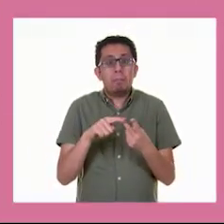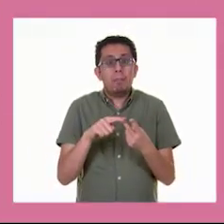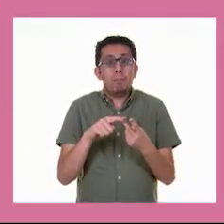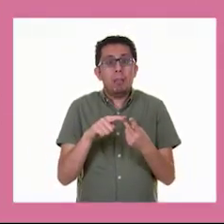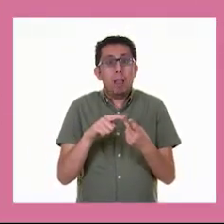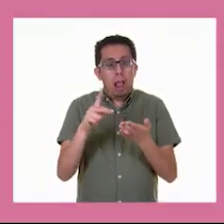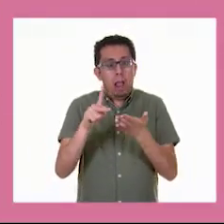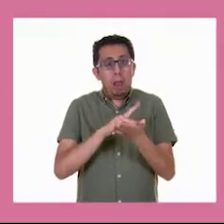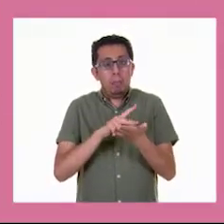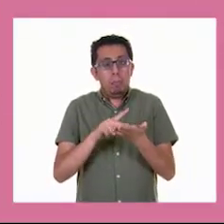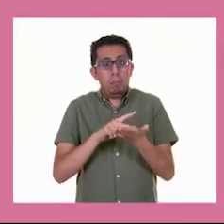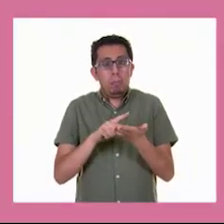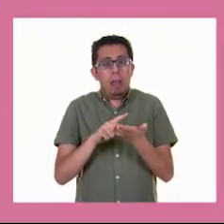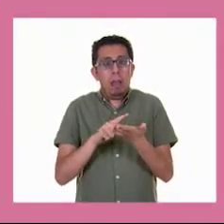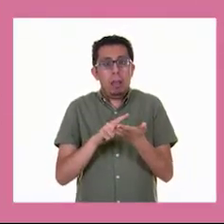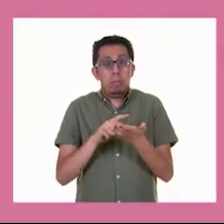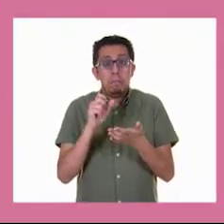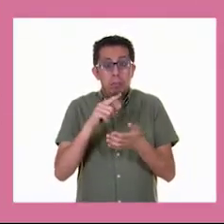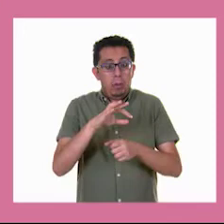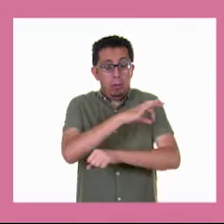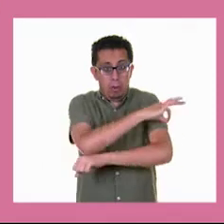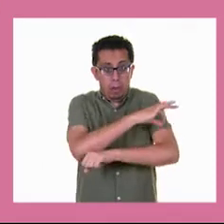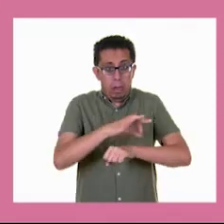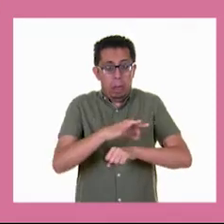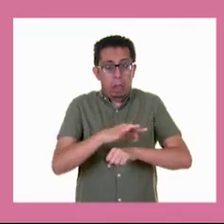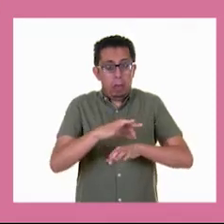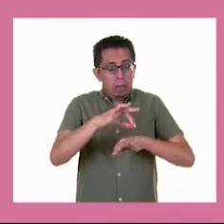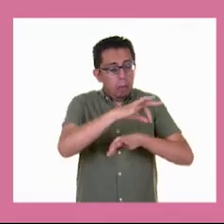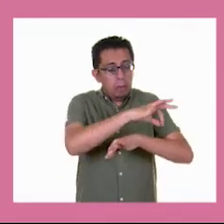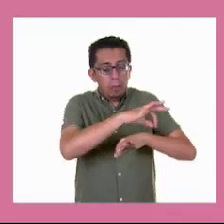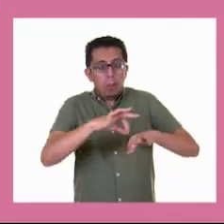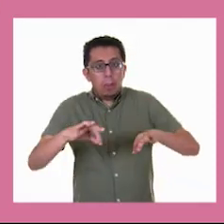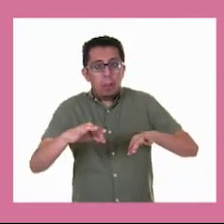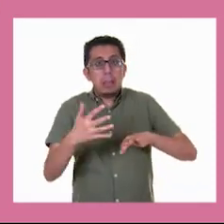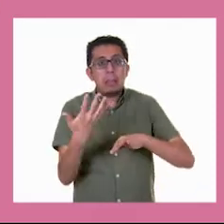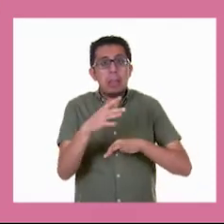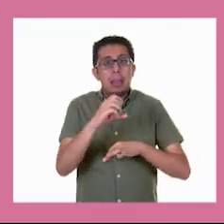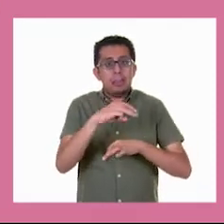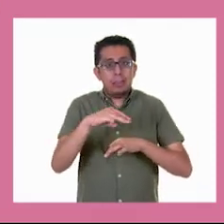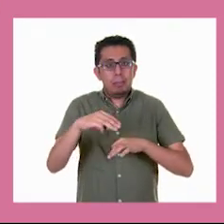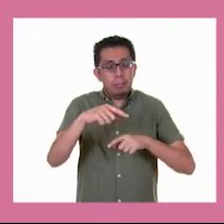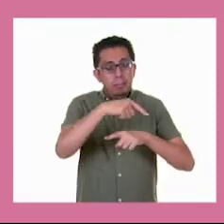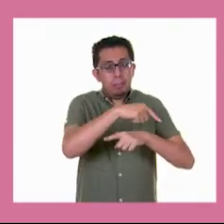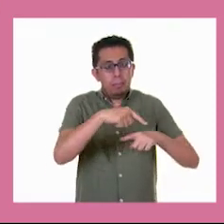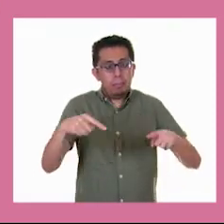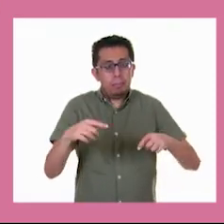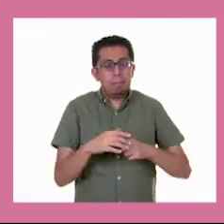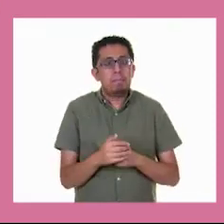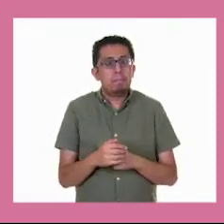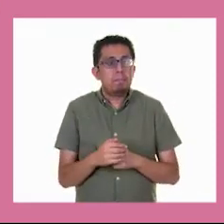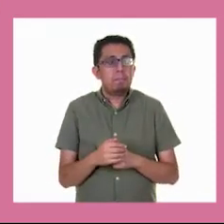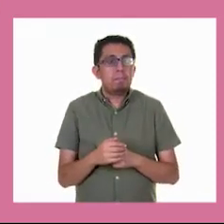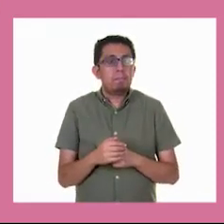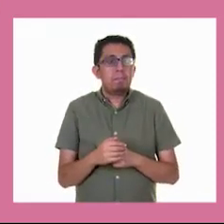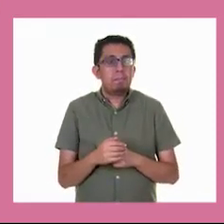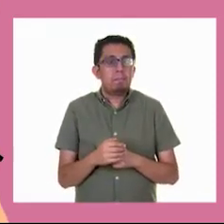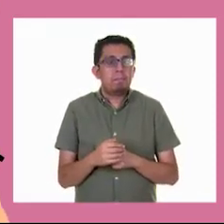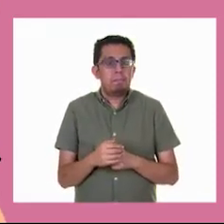el plumón o la pluma y con ayuda de la regla 10 centímetros de largo, partiendo de abajo